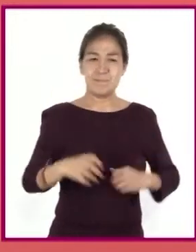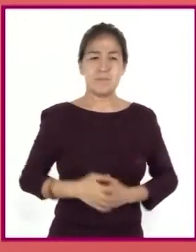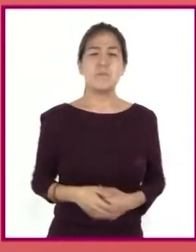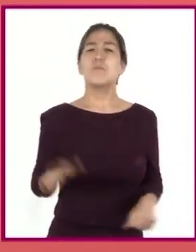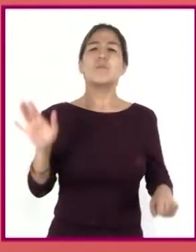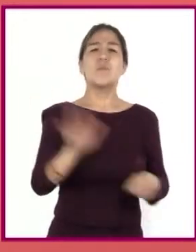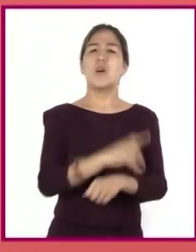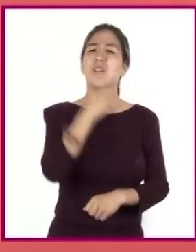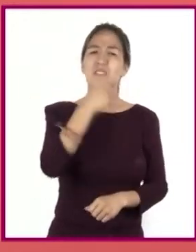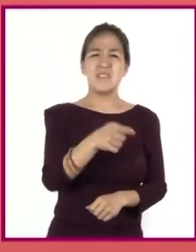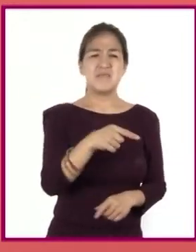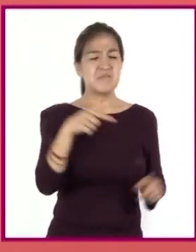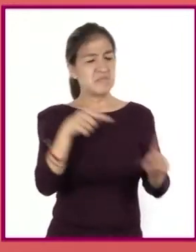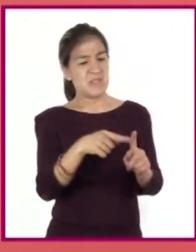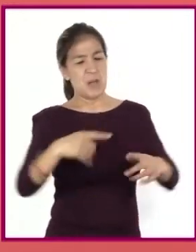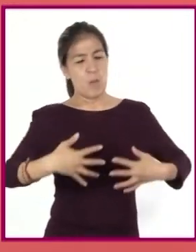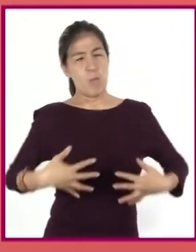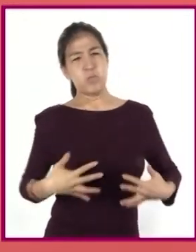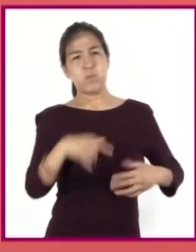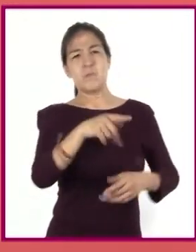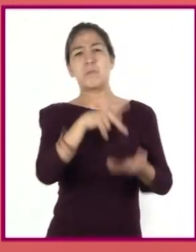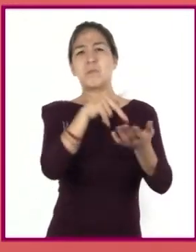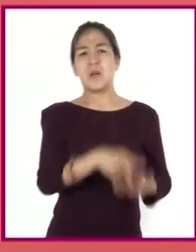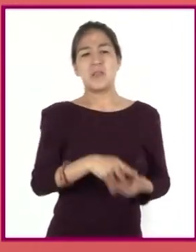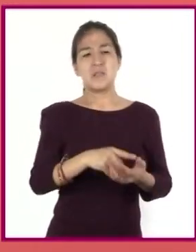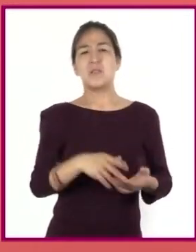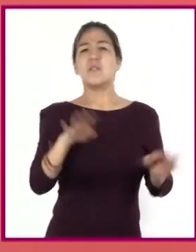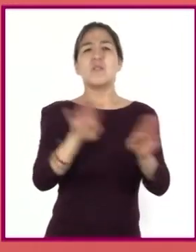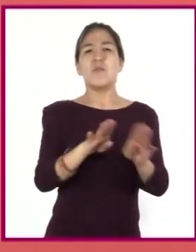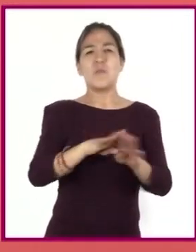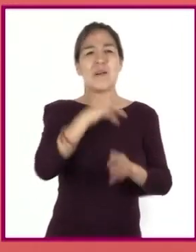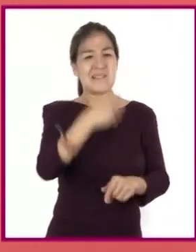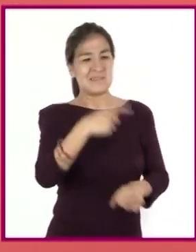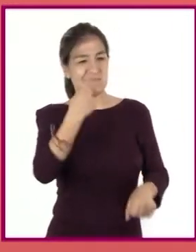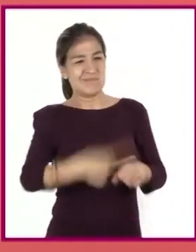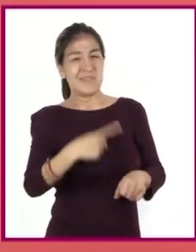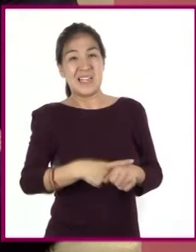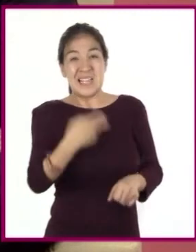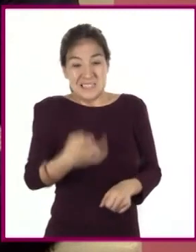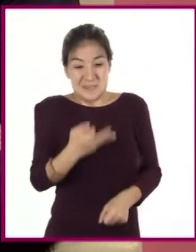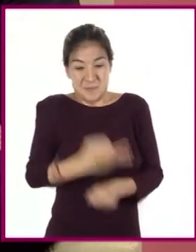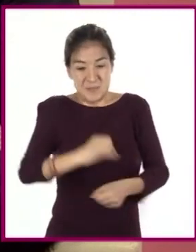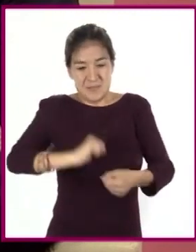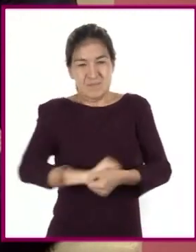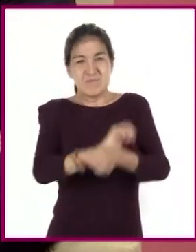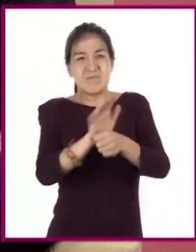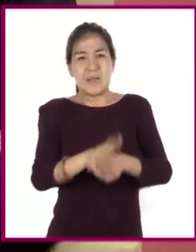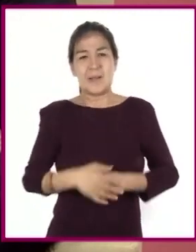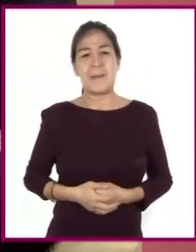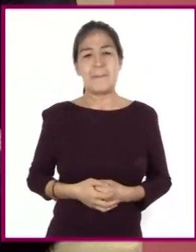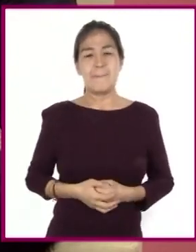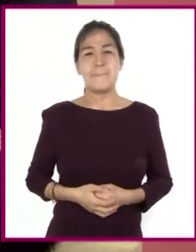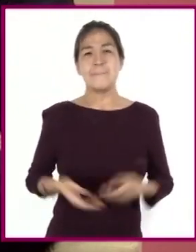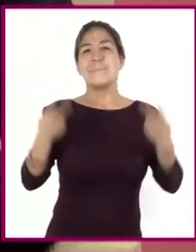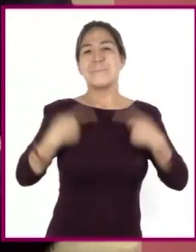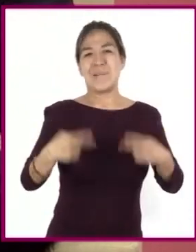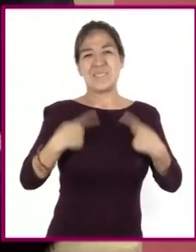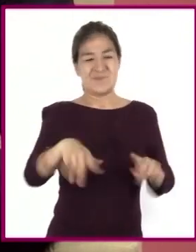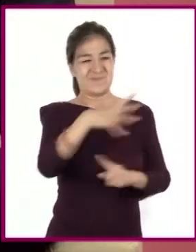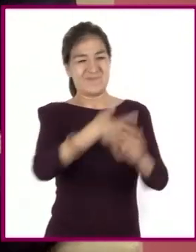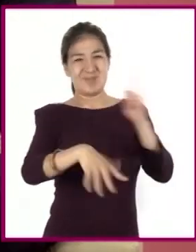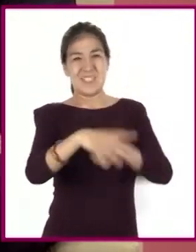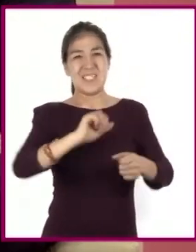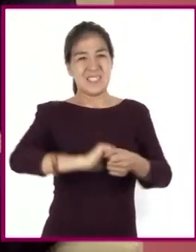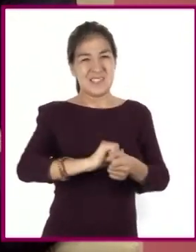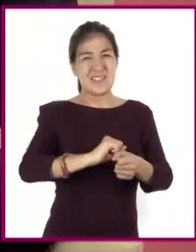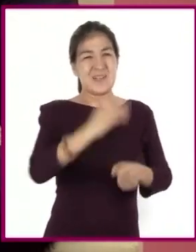se han señalado el sobrepeso y la obesidad como comorbilidades durante esta pandemia? Las personas que tienen sobrepeso y